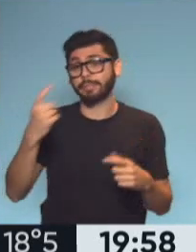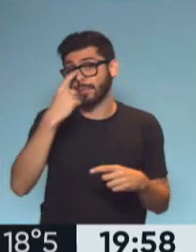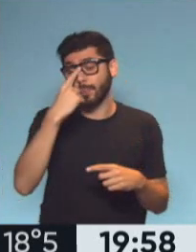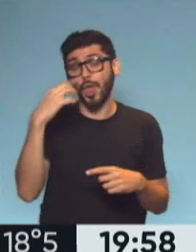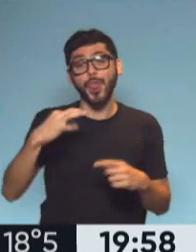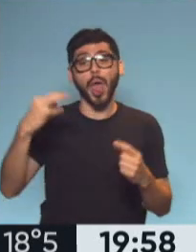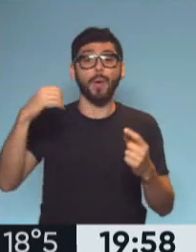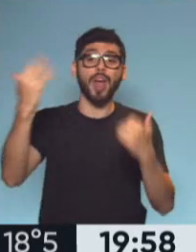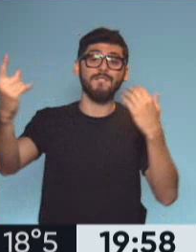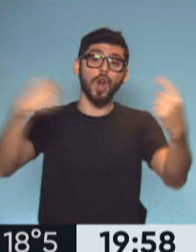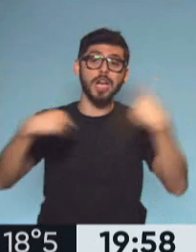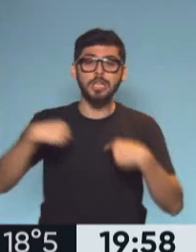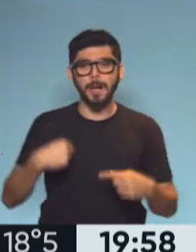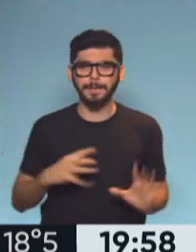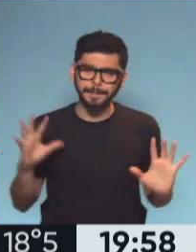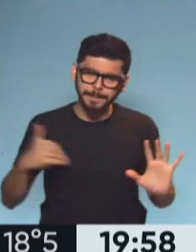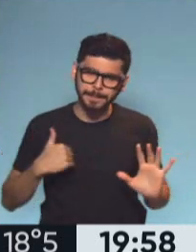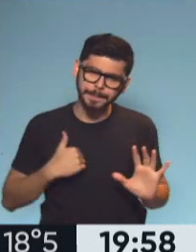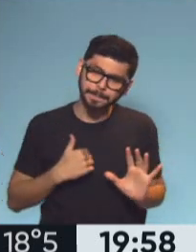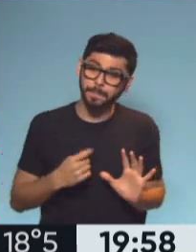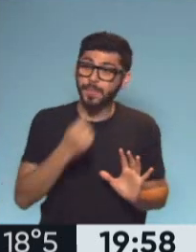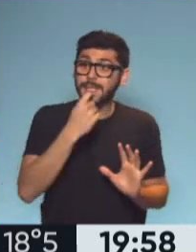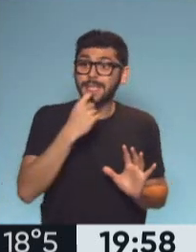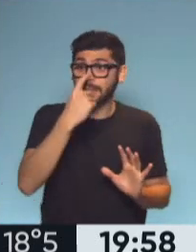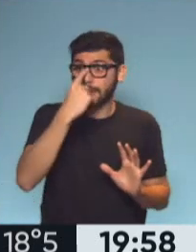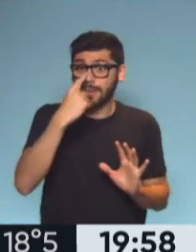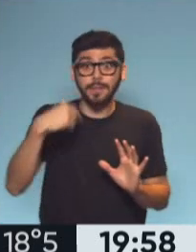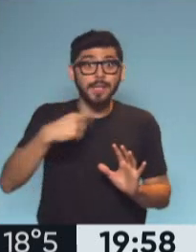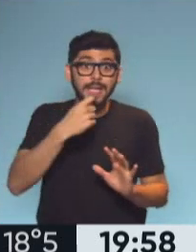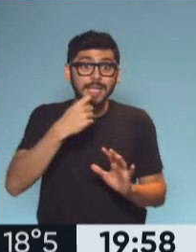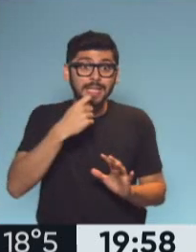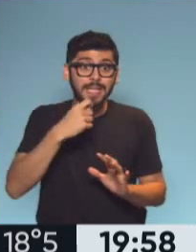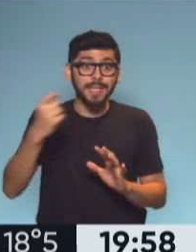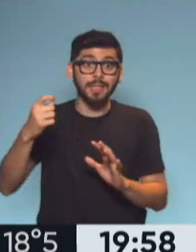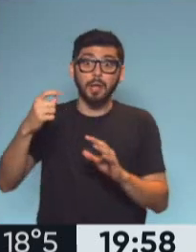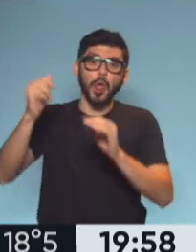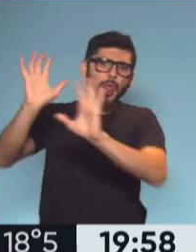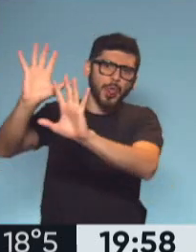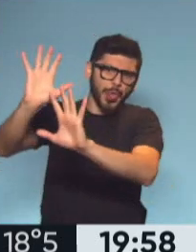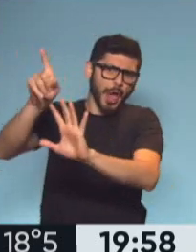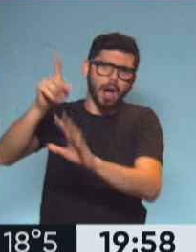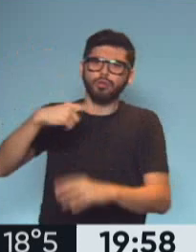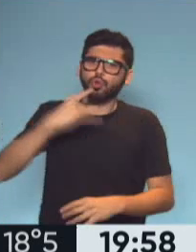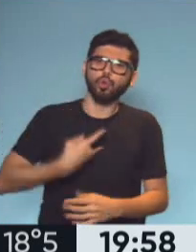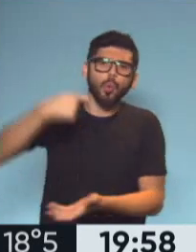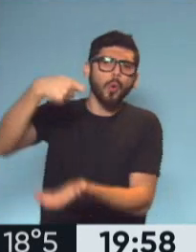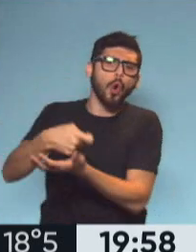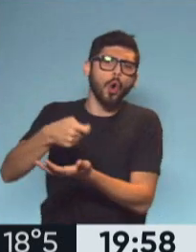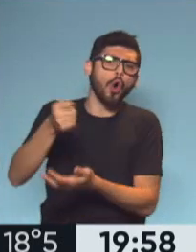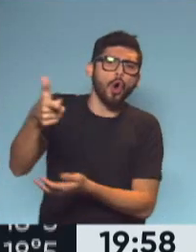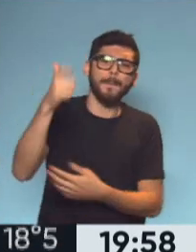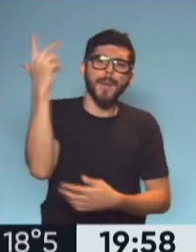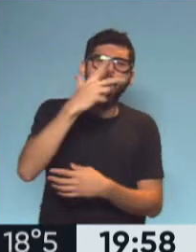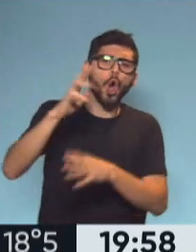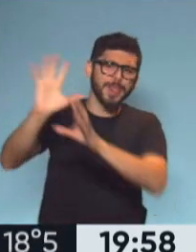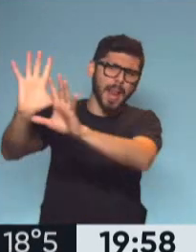todavía estoy un poco en contra. Seríamos los dueños de todos los hoteles de Europa, más o menos, si lo hubiéramos dejado vivir un tiempo y los manteníamos allá, y hubiéramos